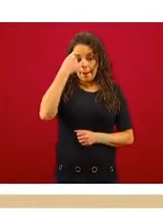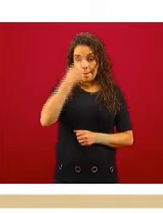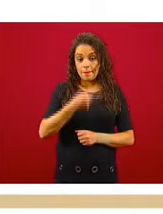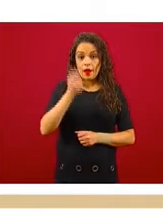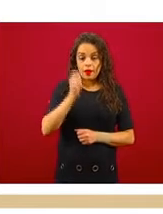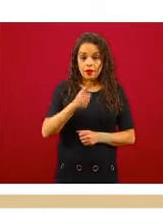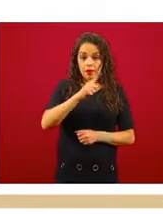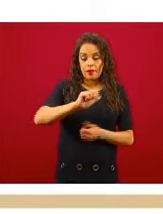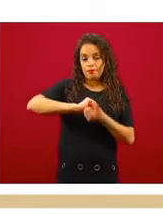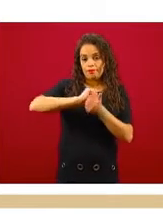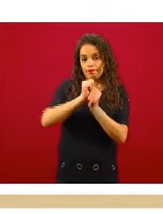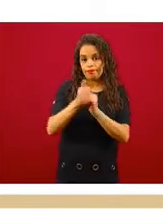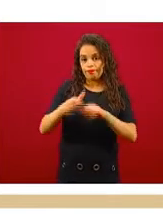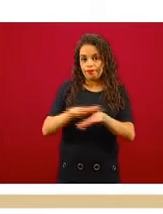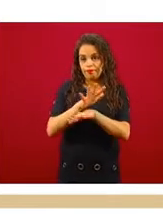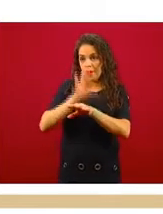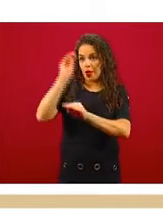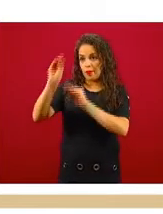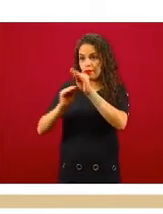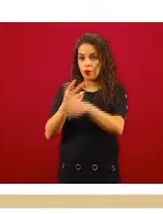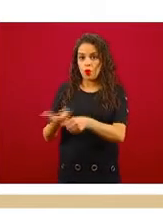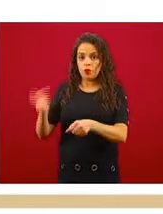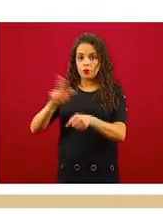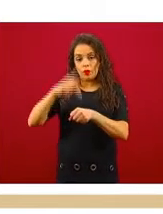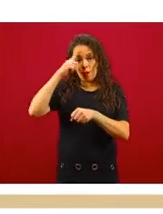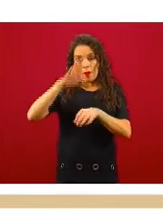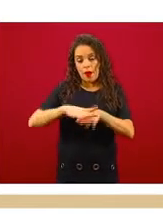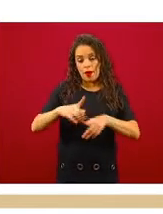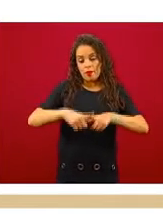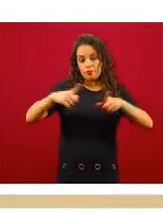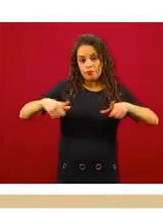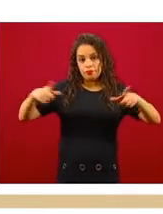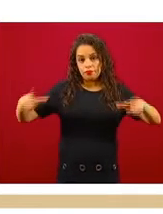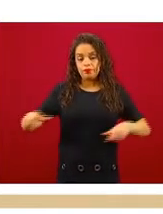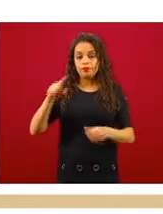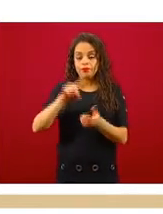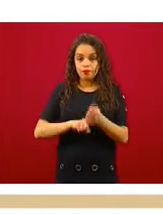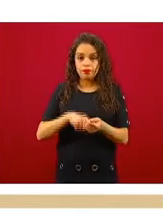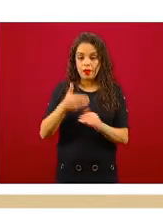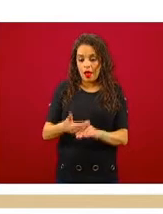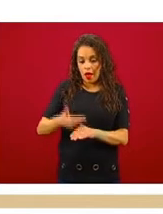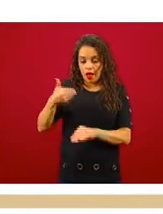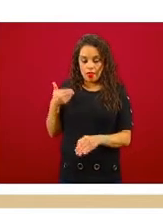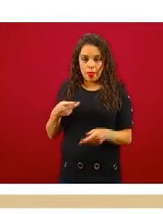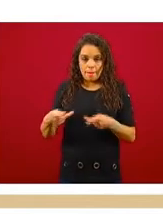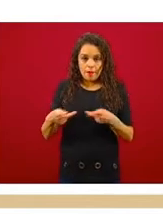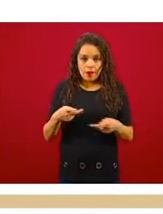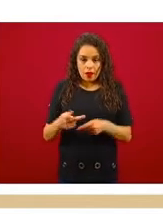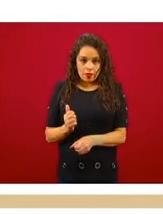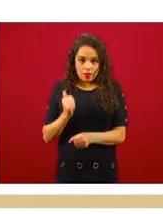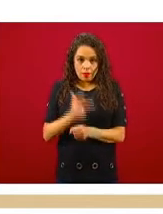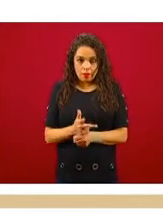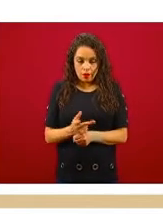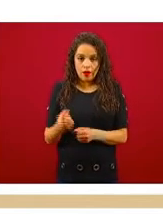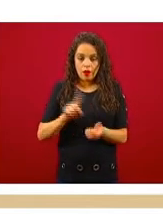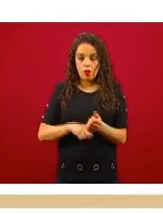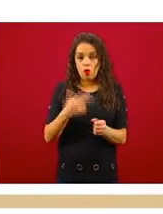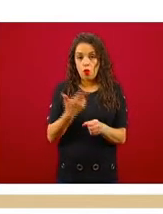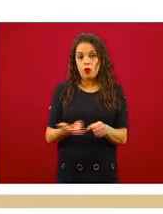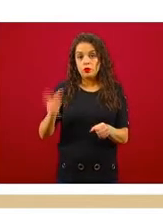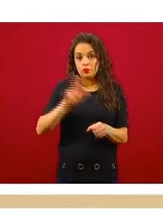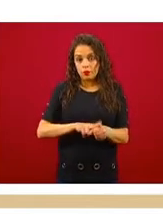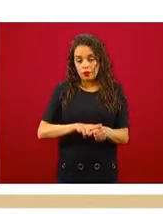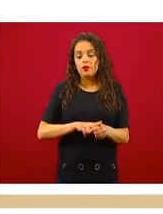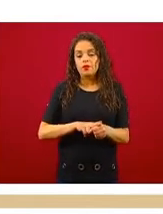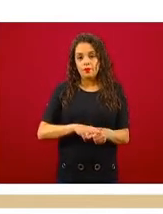COVID-19 reconversión de la cases. expansión es parte de So la this is due to preparación y de retrofitting la and expansion respuesta of que a nivel hospitals, hospitalario se ha tenido en preparation,